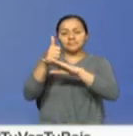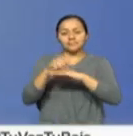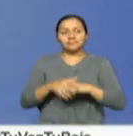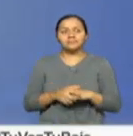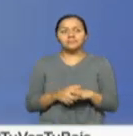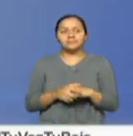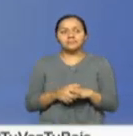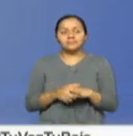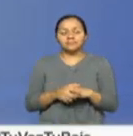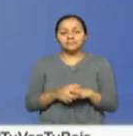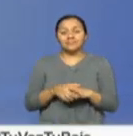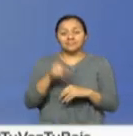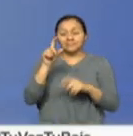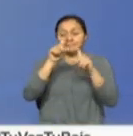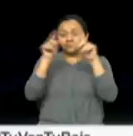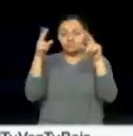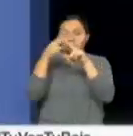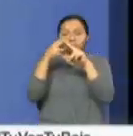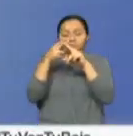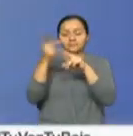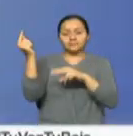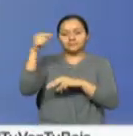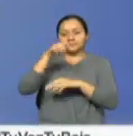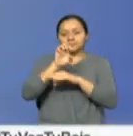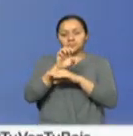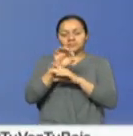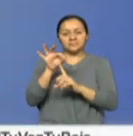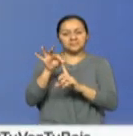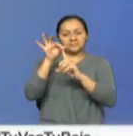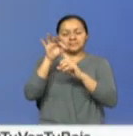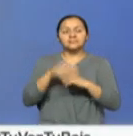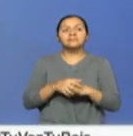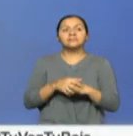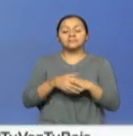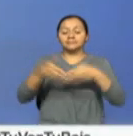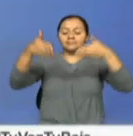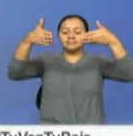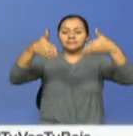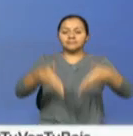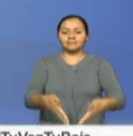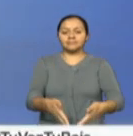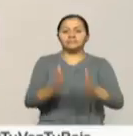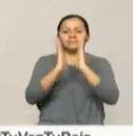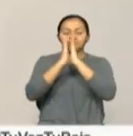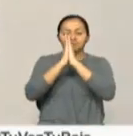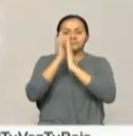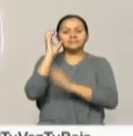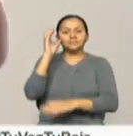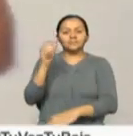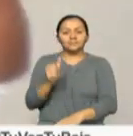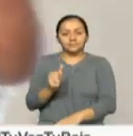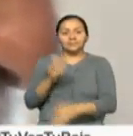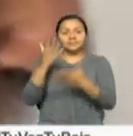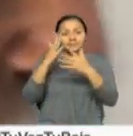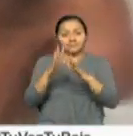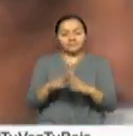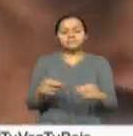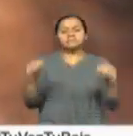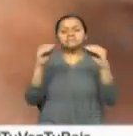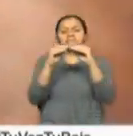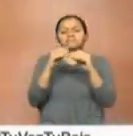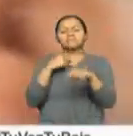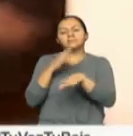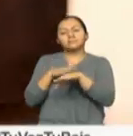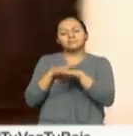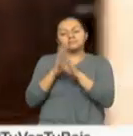Otonello, nuncio apostólico en el Ecuador, y sepultura en la cripta de la Catedral de Cuenca. Adicionalmente, hicieron un